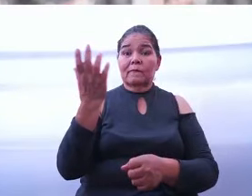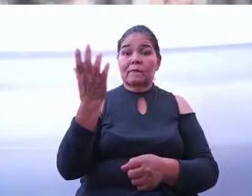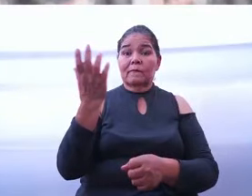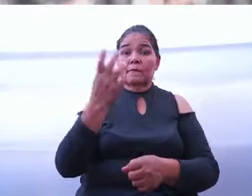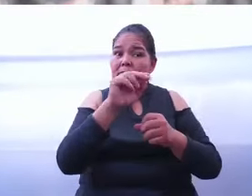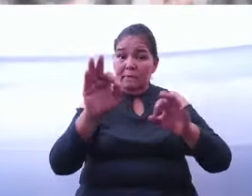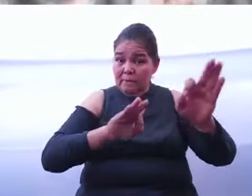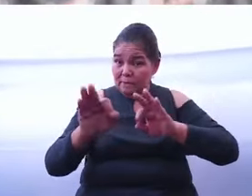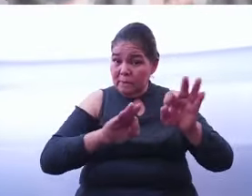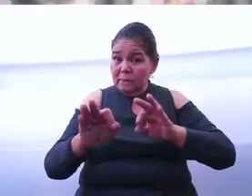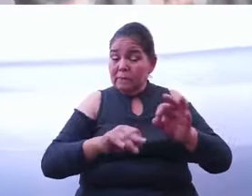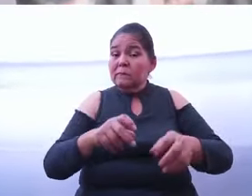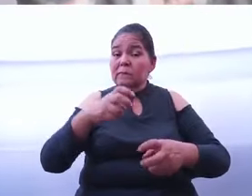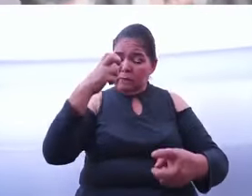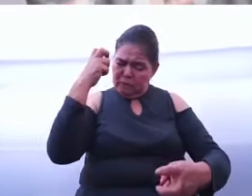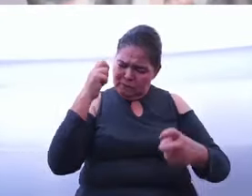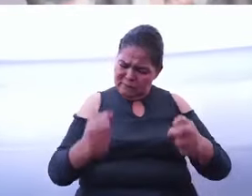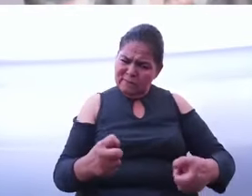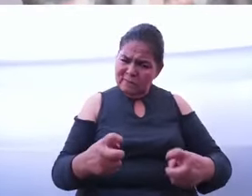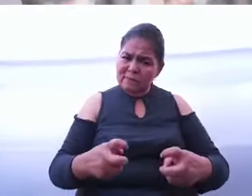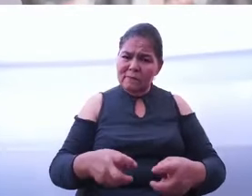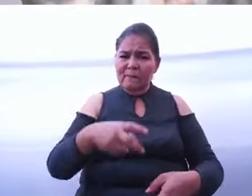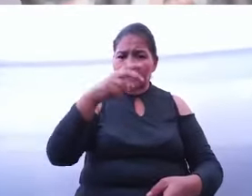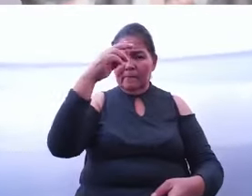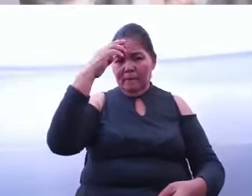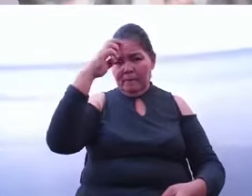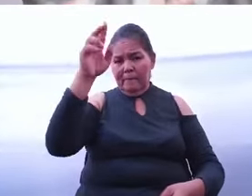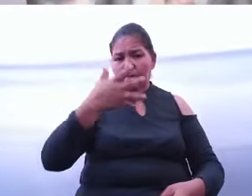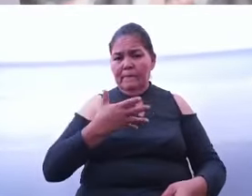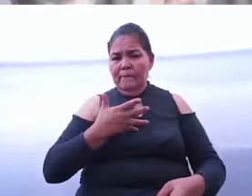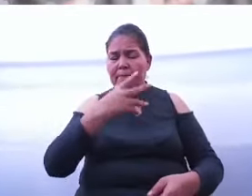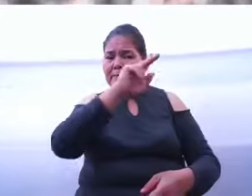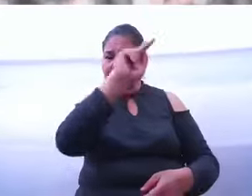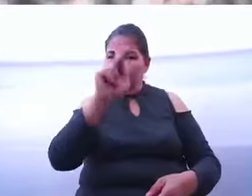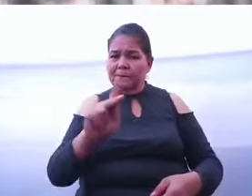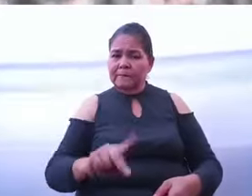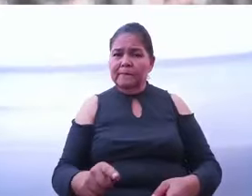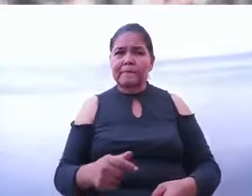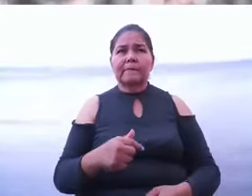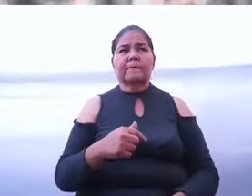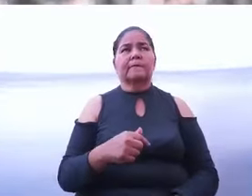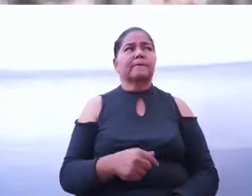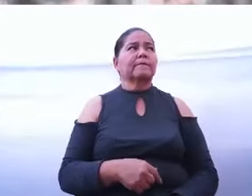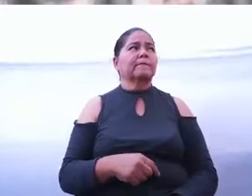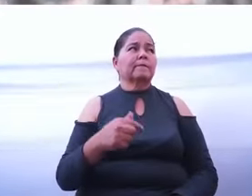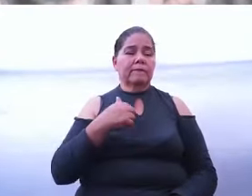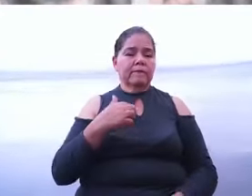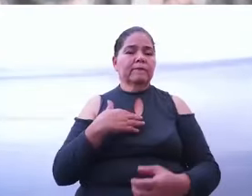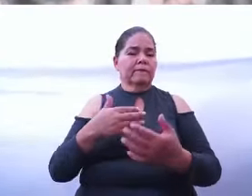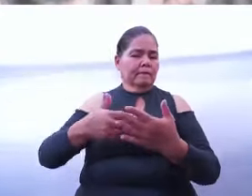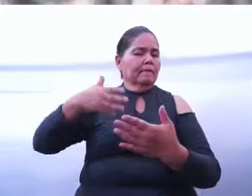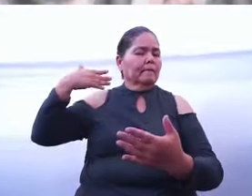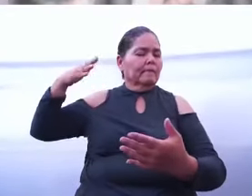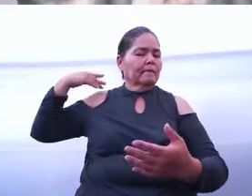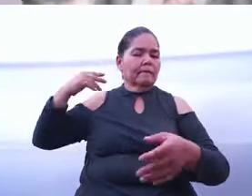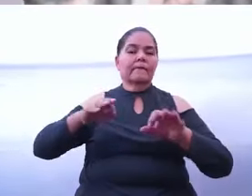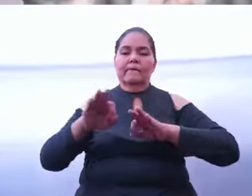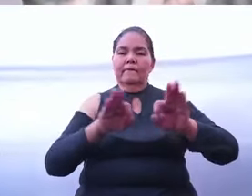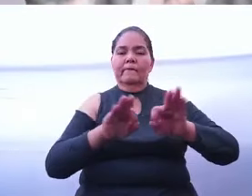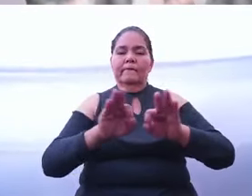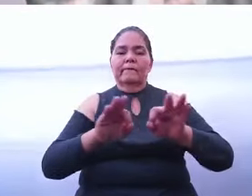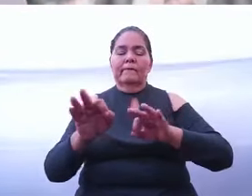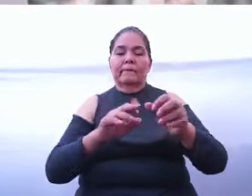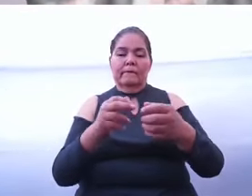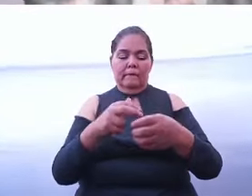tranquilidad para nuestras familias. He tenido la oportunidad de estar ya en reuniones de trabajo en la Ciudad de México.